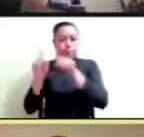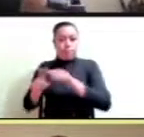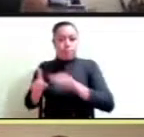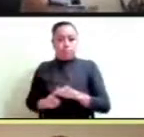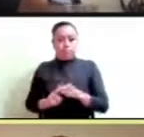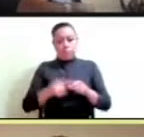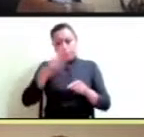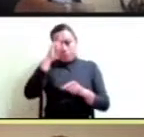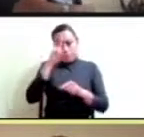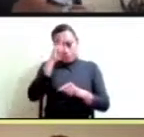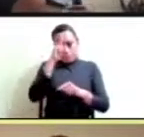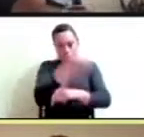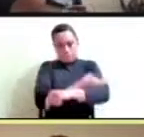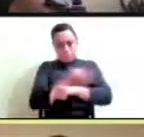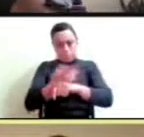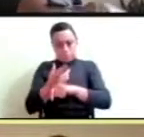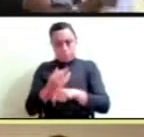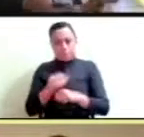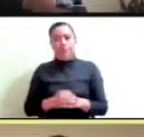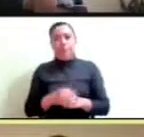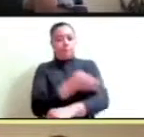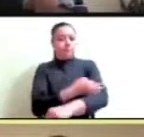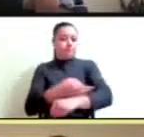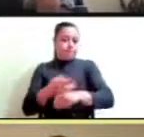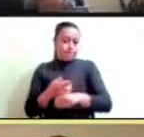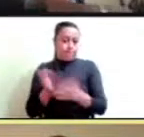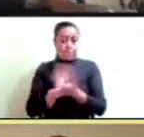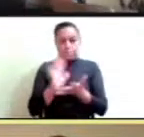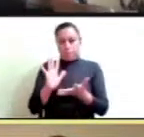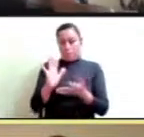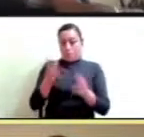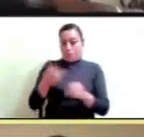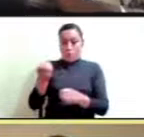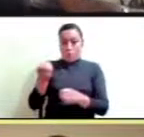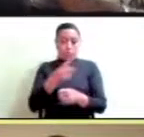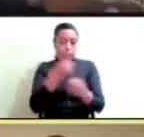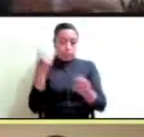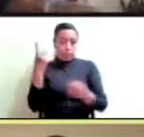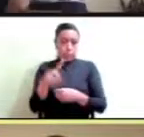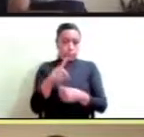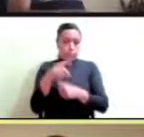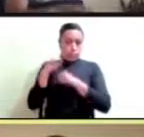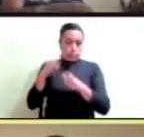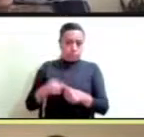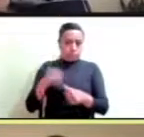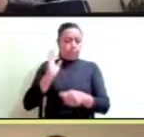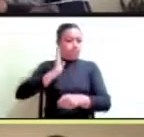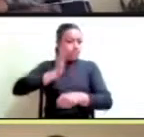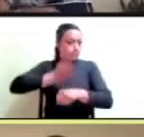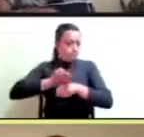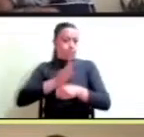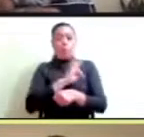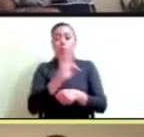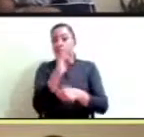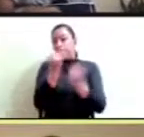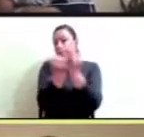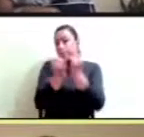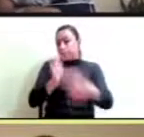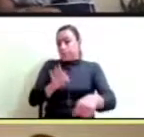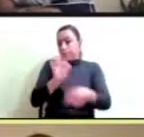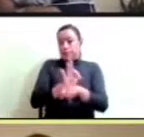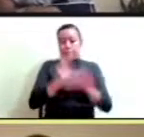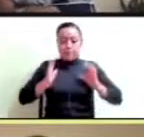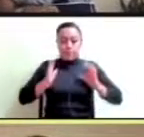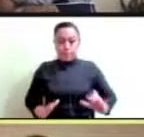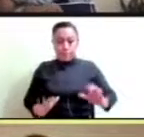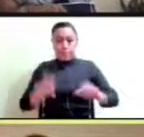aspectos. Por un lado, el desacato o una orden de autoridad que amerita sanción, y por el otro, proteger la integridad física, psicológica,